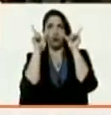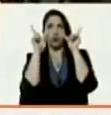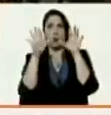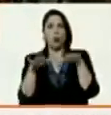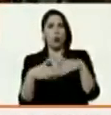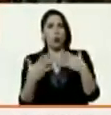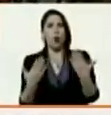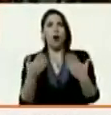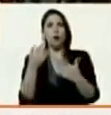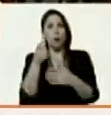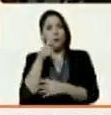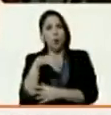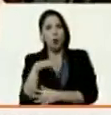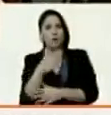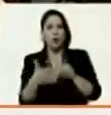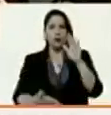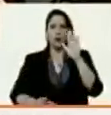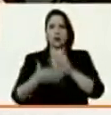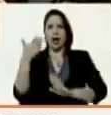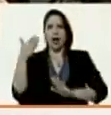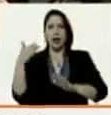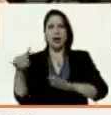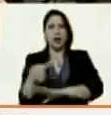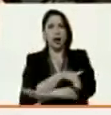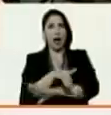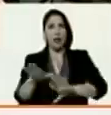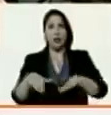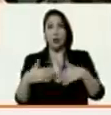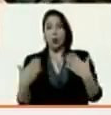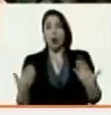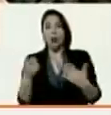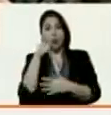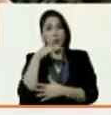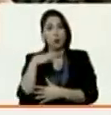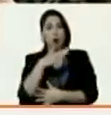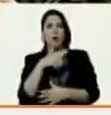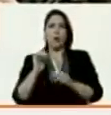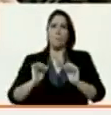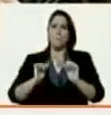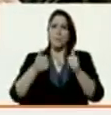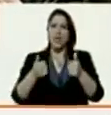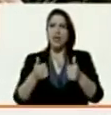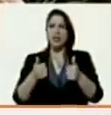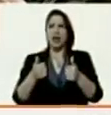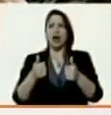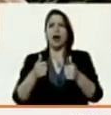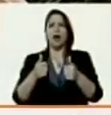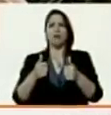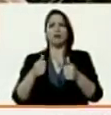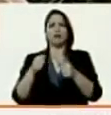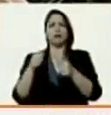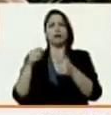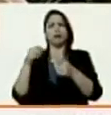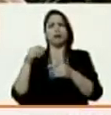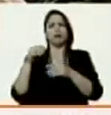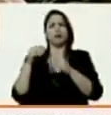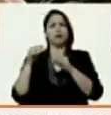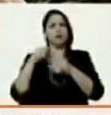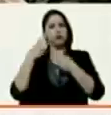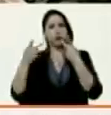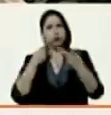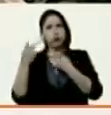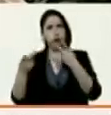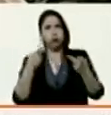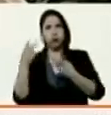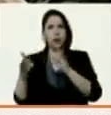pueblos salen a la calle cuando los pueblos comienzan a reclamar sus derechos los cuales derechos los derecho a ser libres está reclamando